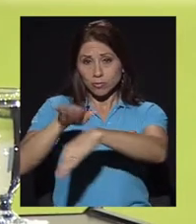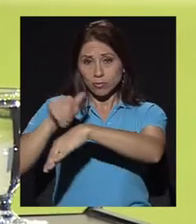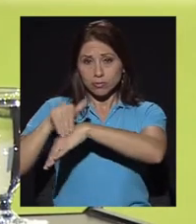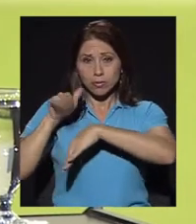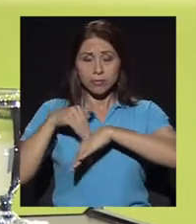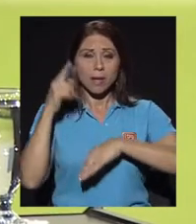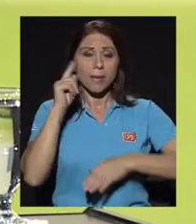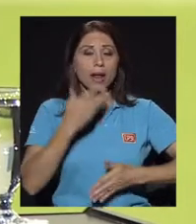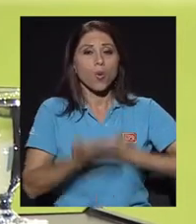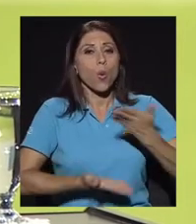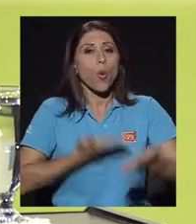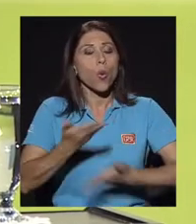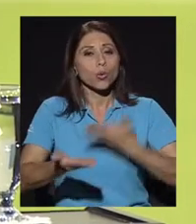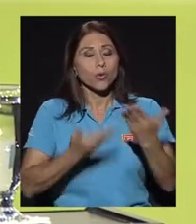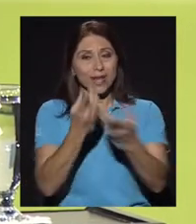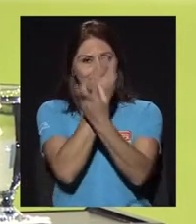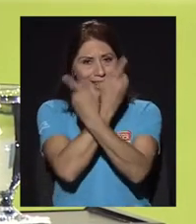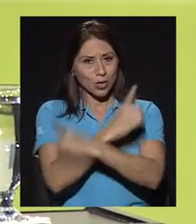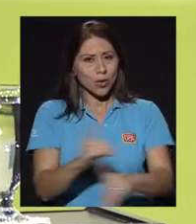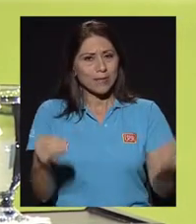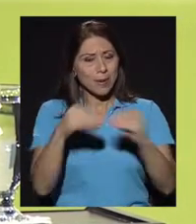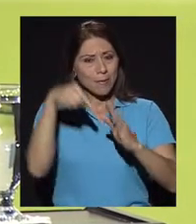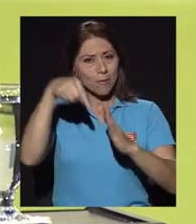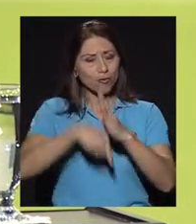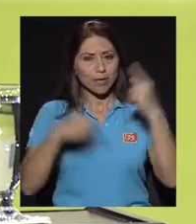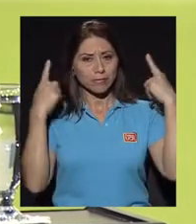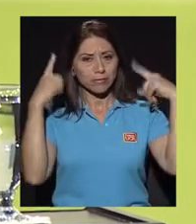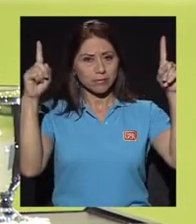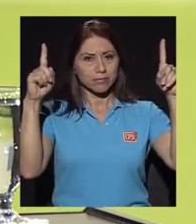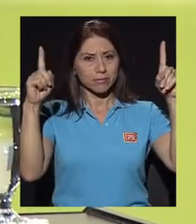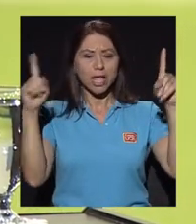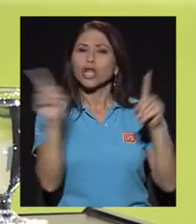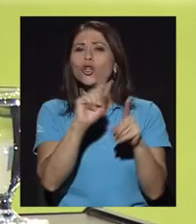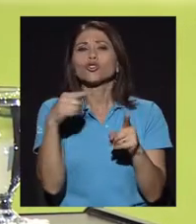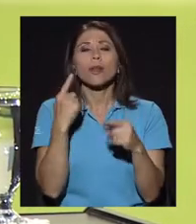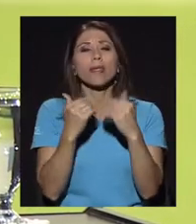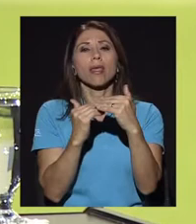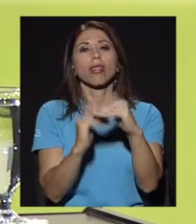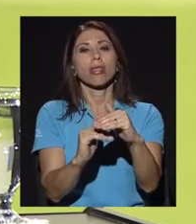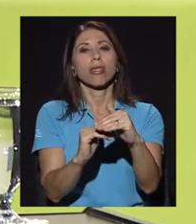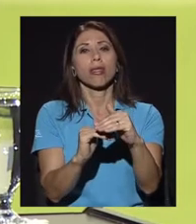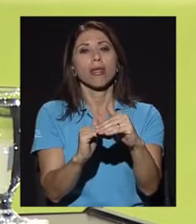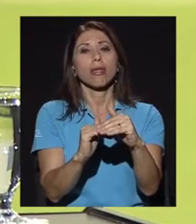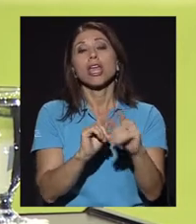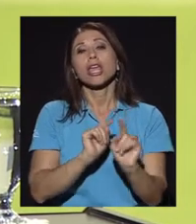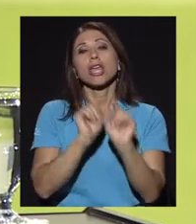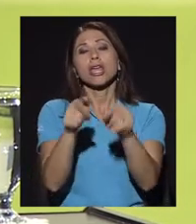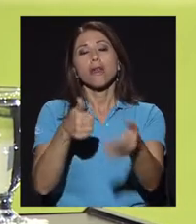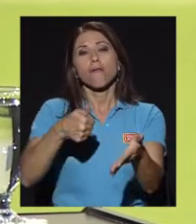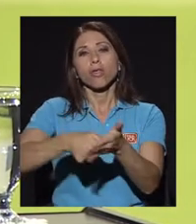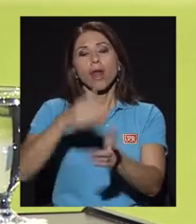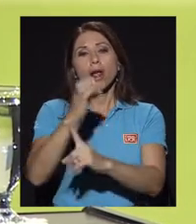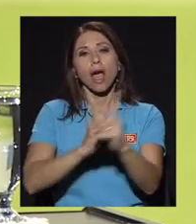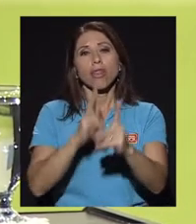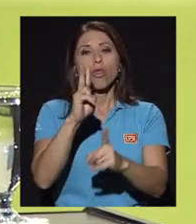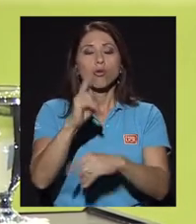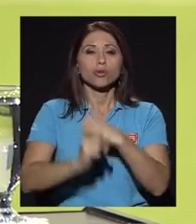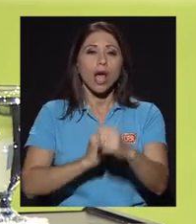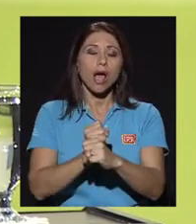llamadas y llamados a contribuir a hacer realidad una democracia más profunda, que no se reduzca al ejercicio del voto cada